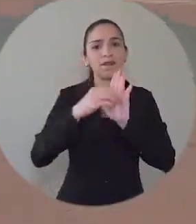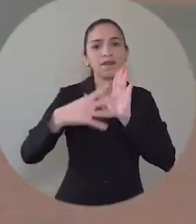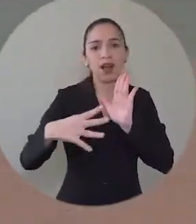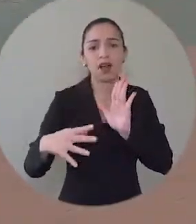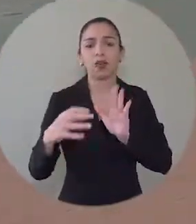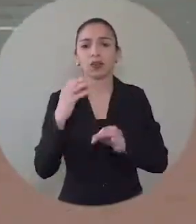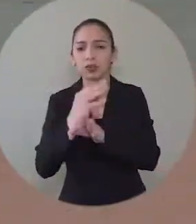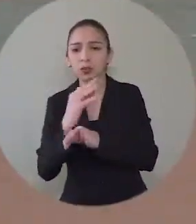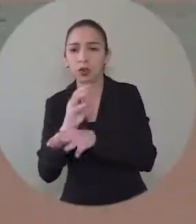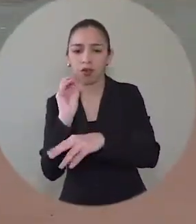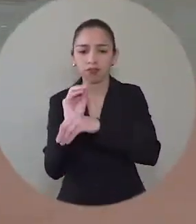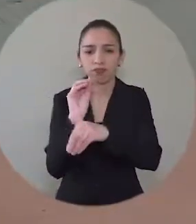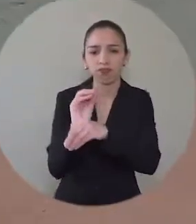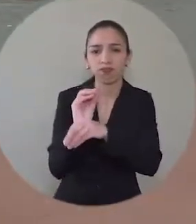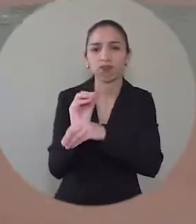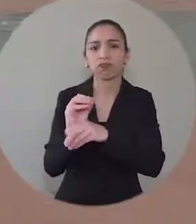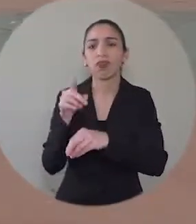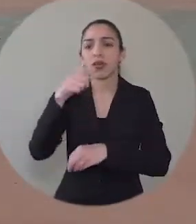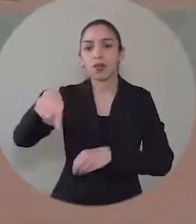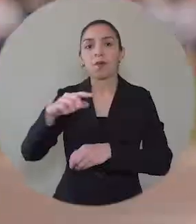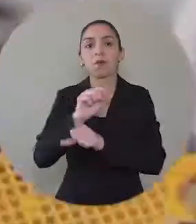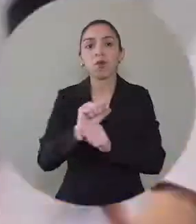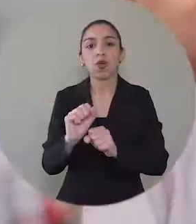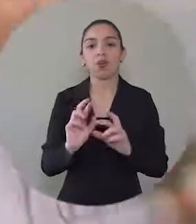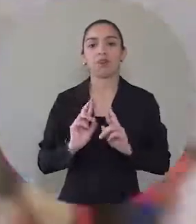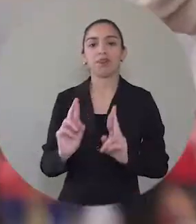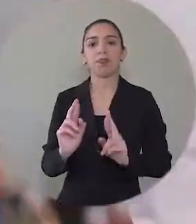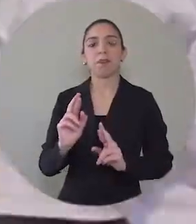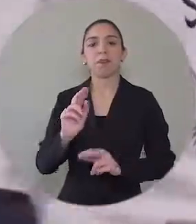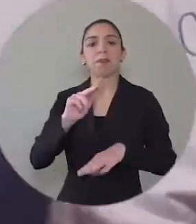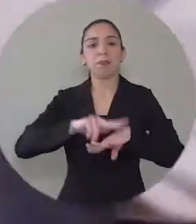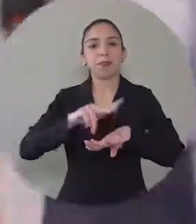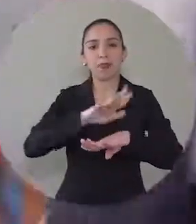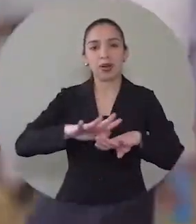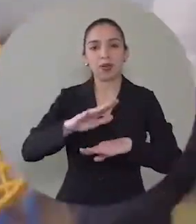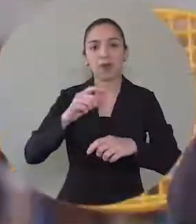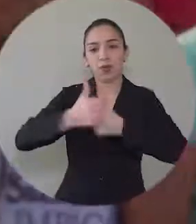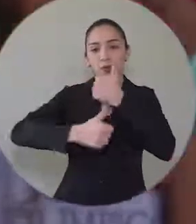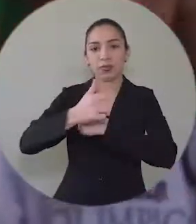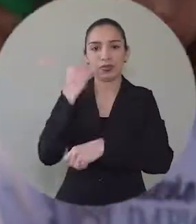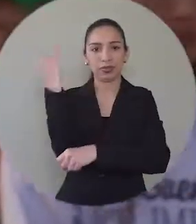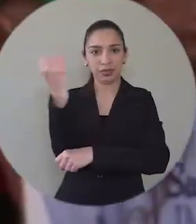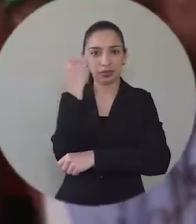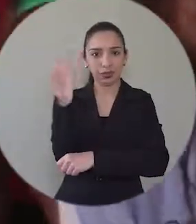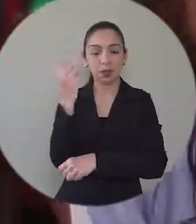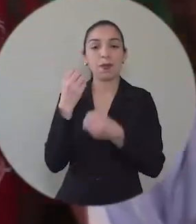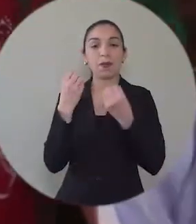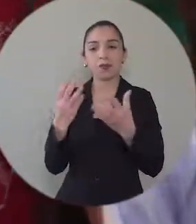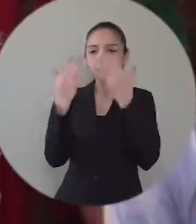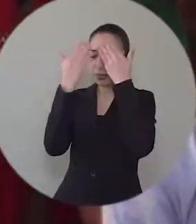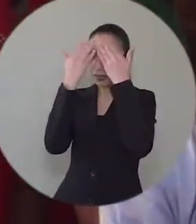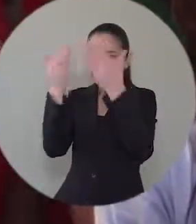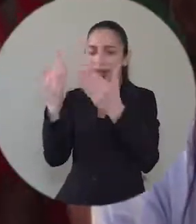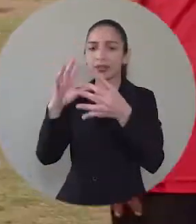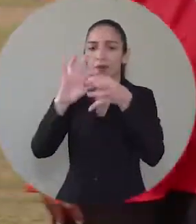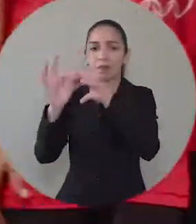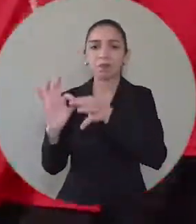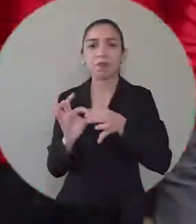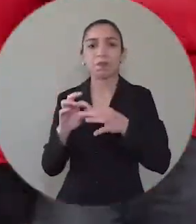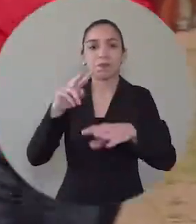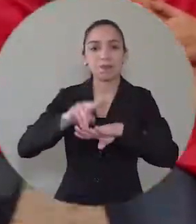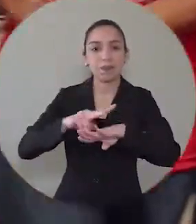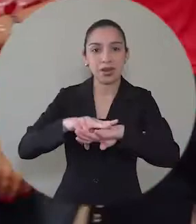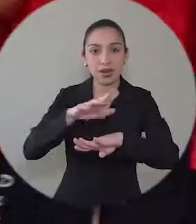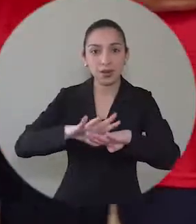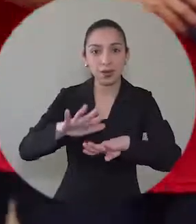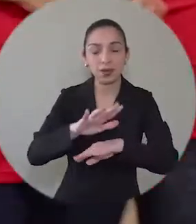captar atletas que puedan representar a Paraguay en competencias internacionales. Por eso agradezco al Comité Olímpico Paraguayo, también a